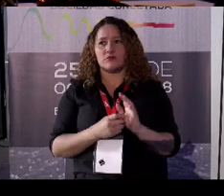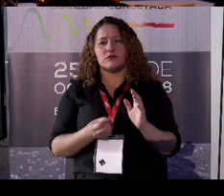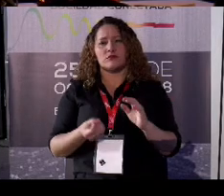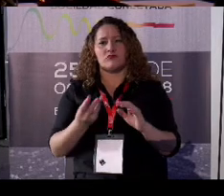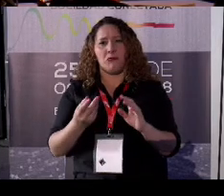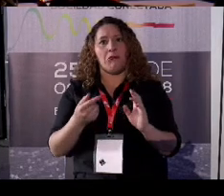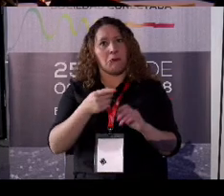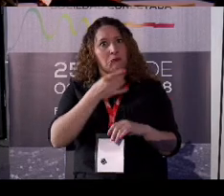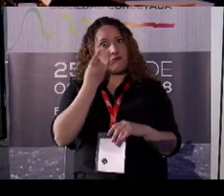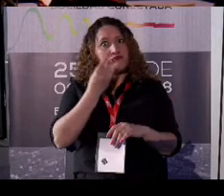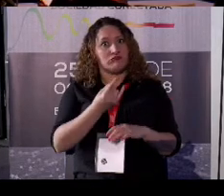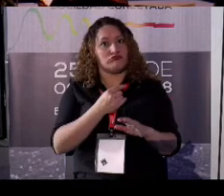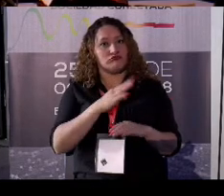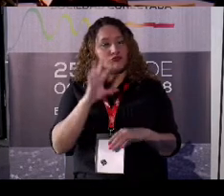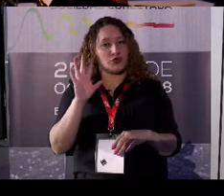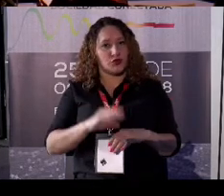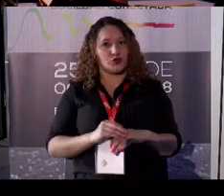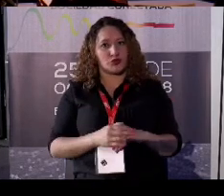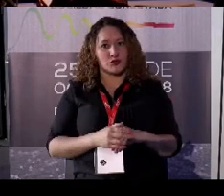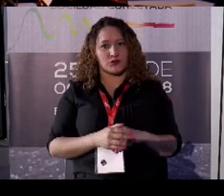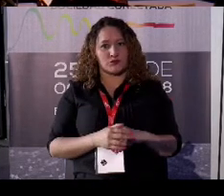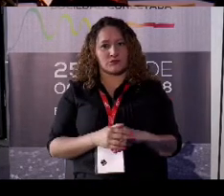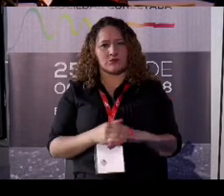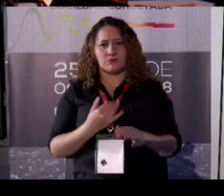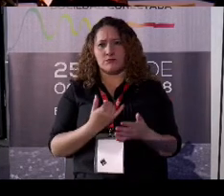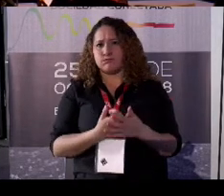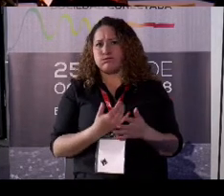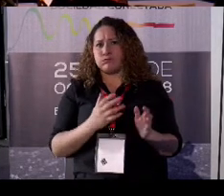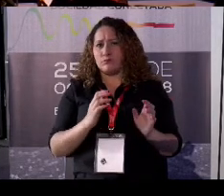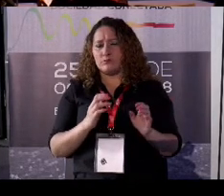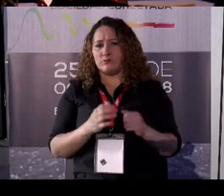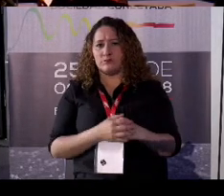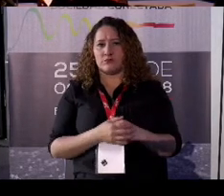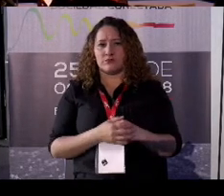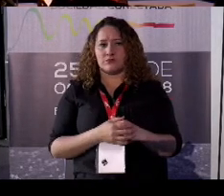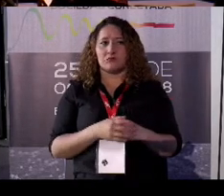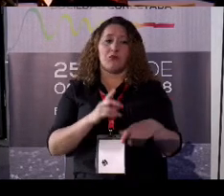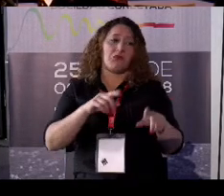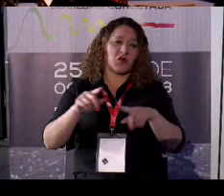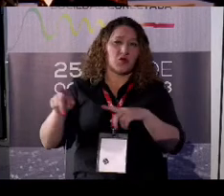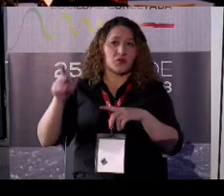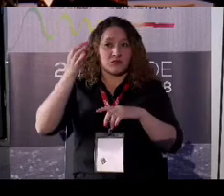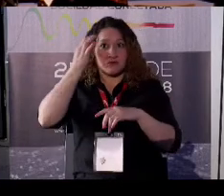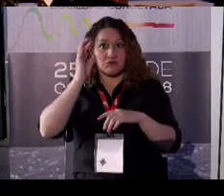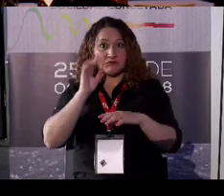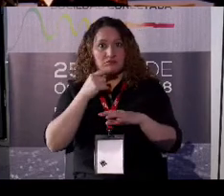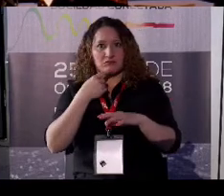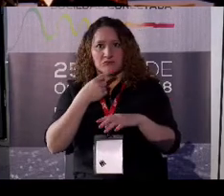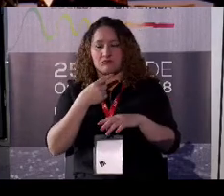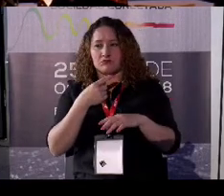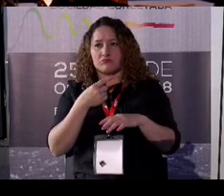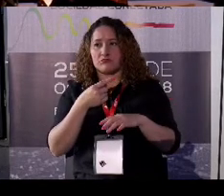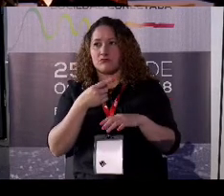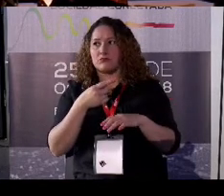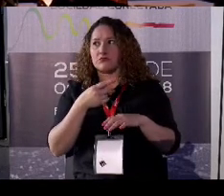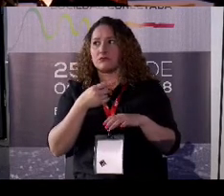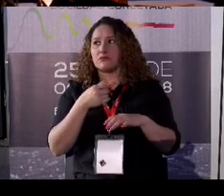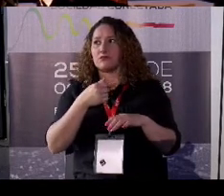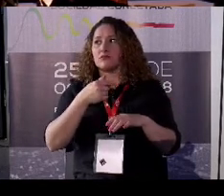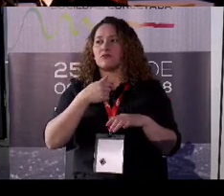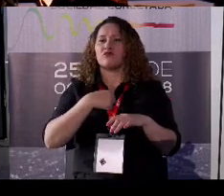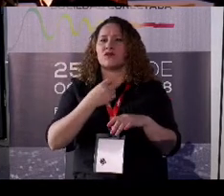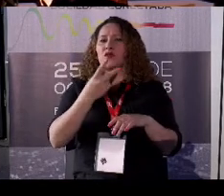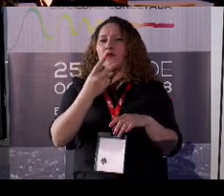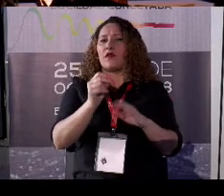está interesado en todos, porque es lo que hay ahí, 70 puntos. Alguien puede decir al principio, yo soy un participante que declaro